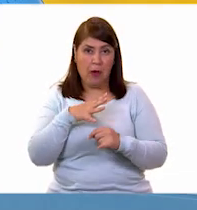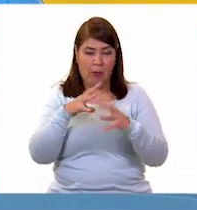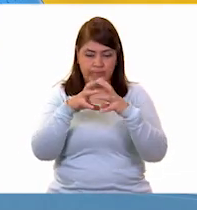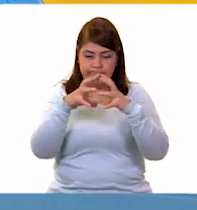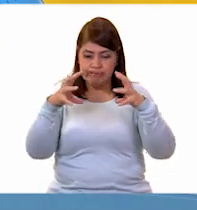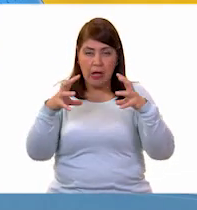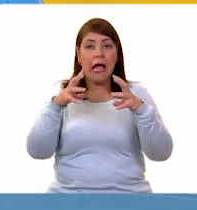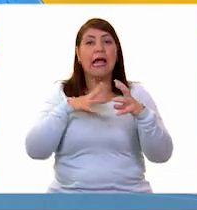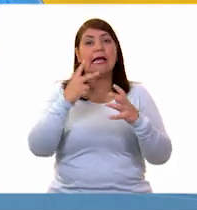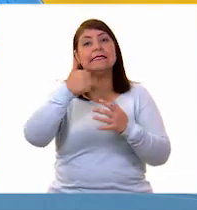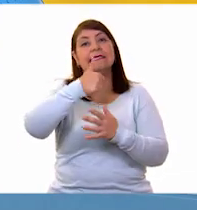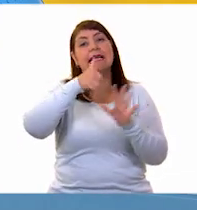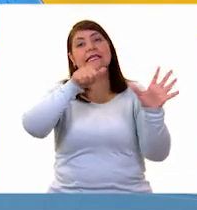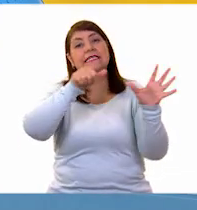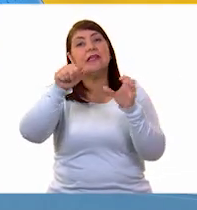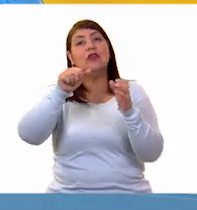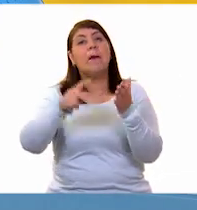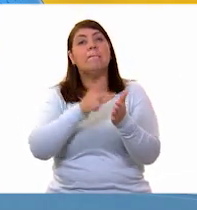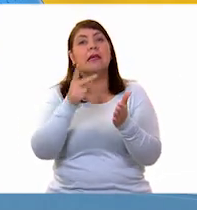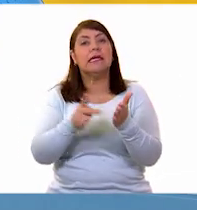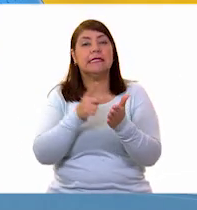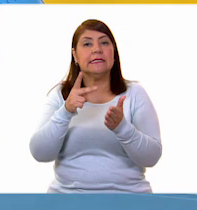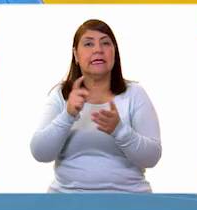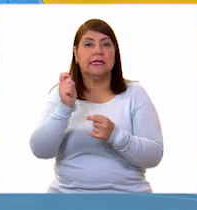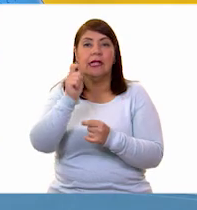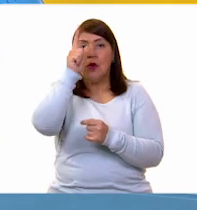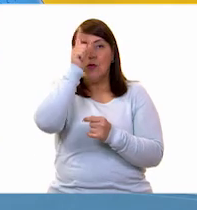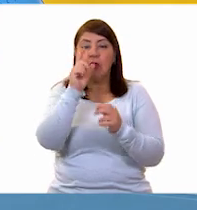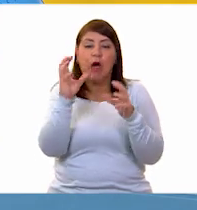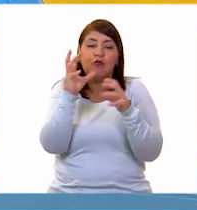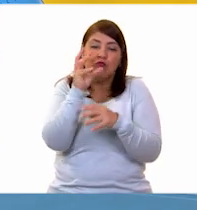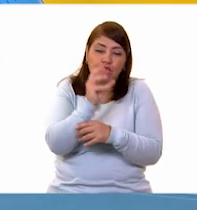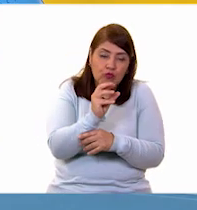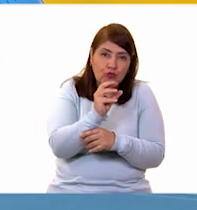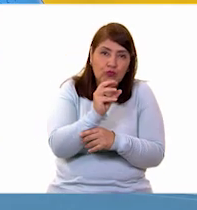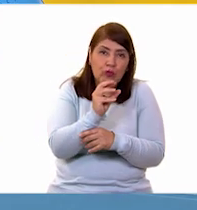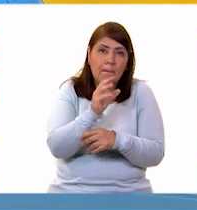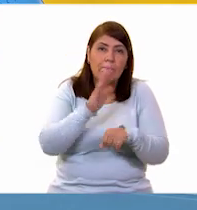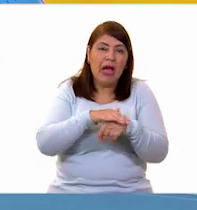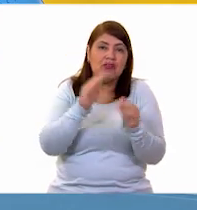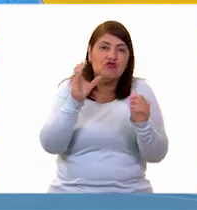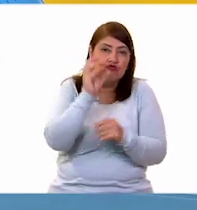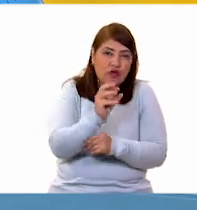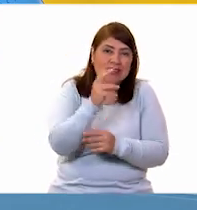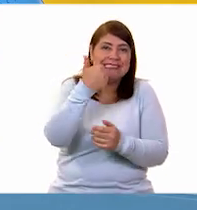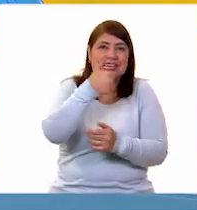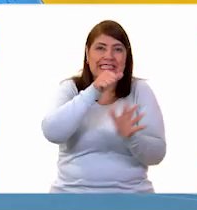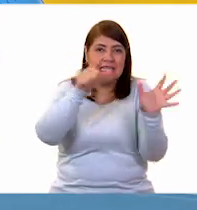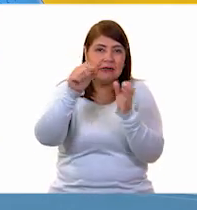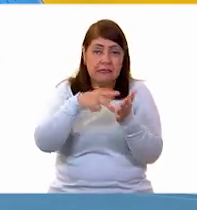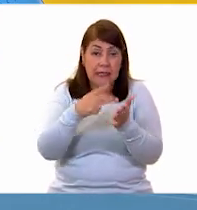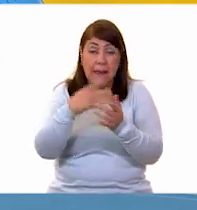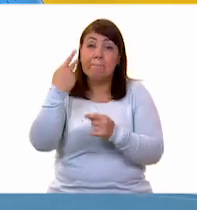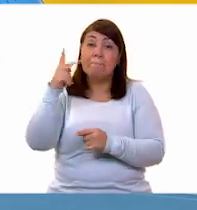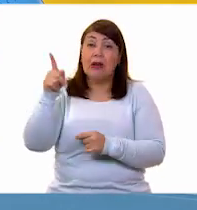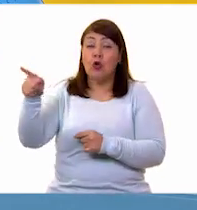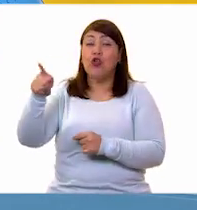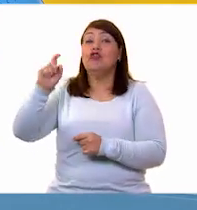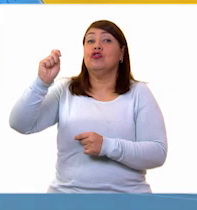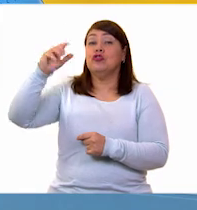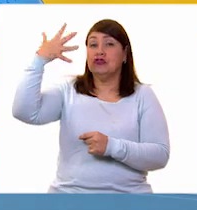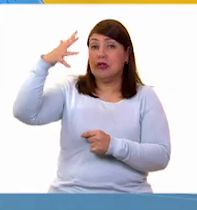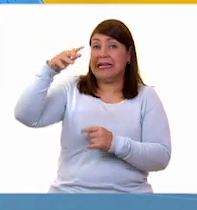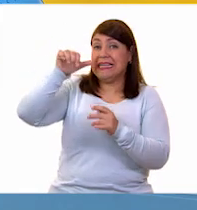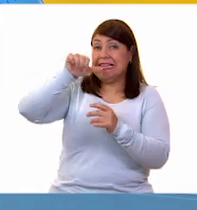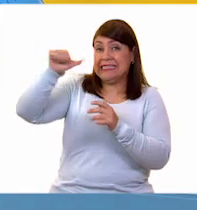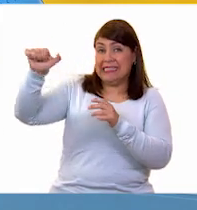es 600 veces más chiquito que el del Sol, claramente. Bien. Pero como el Sol está 600 veces más lejos